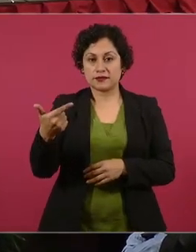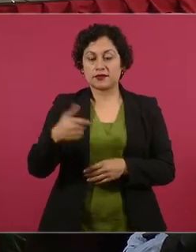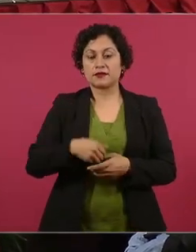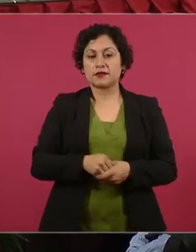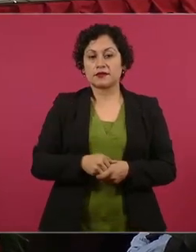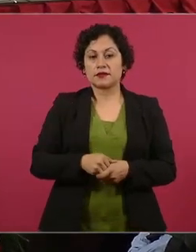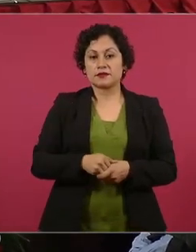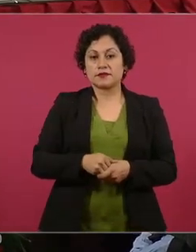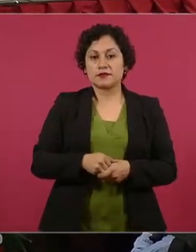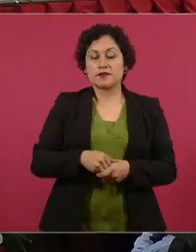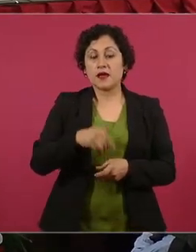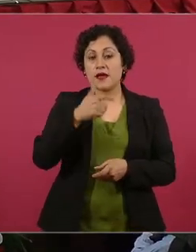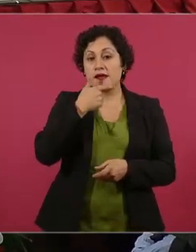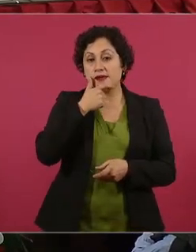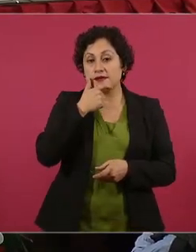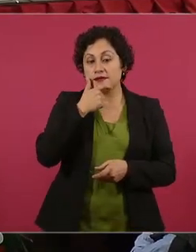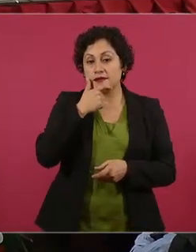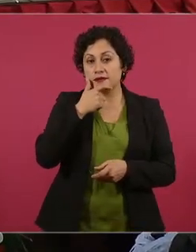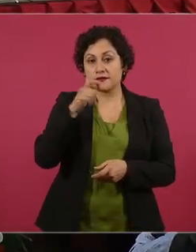Inglaterra